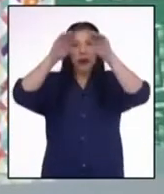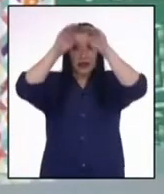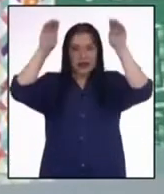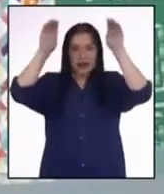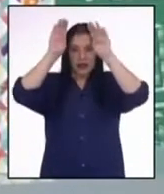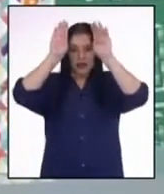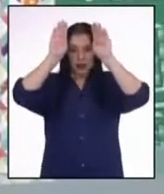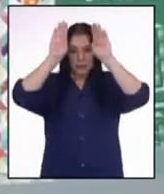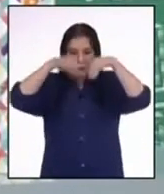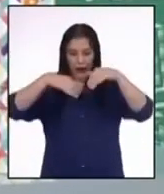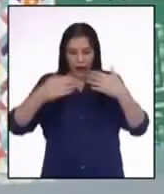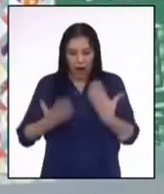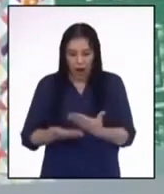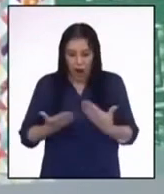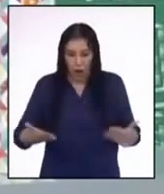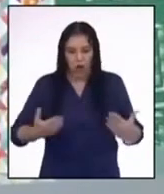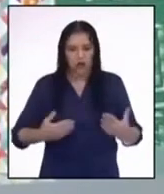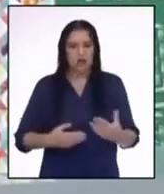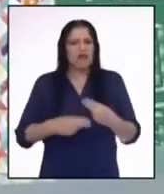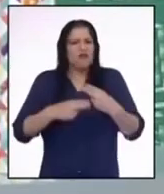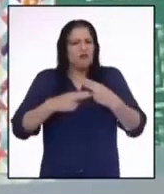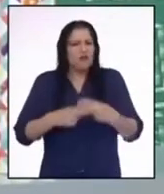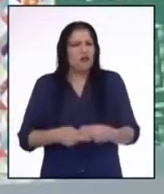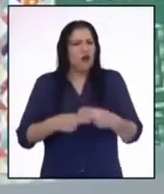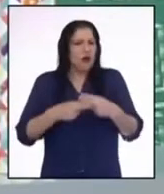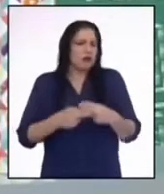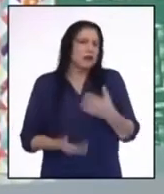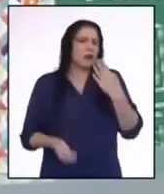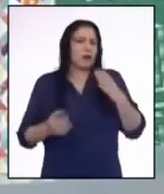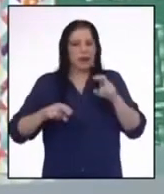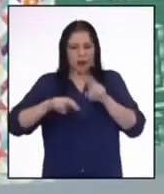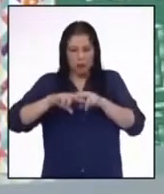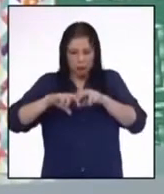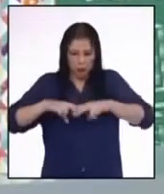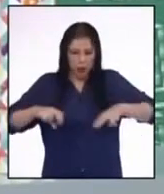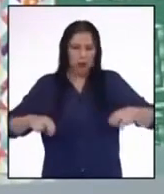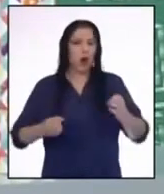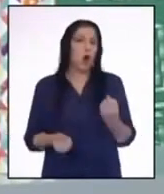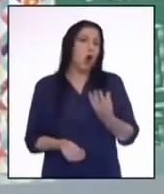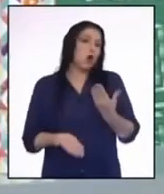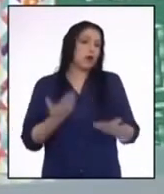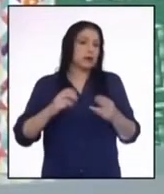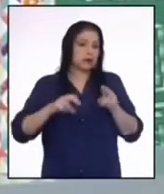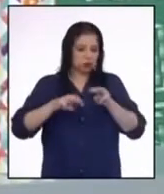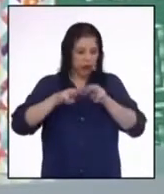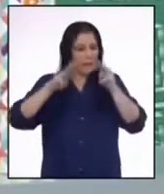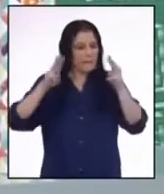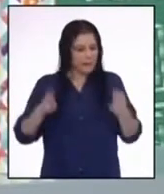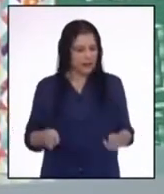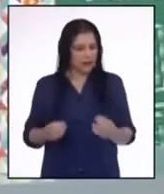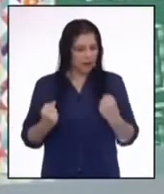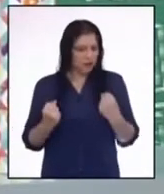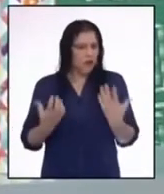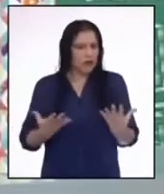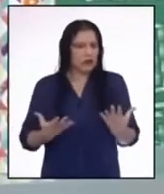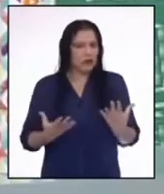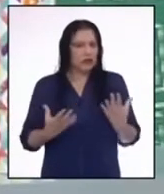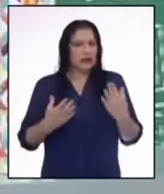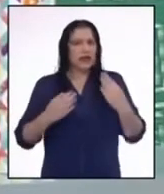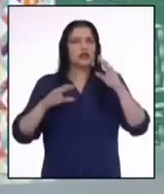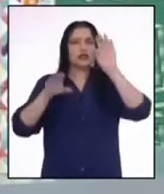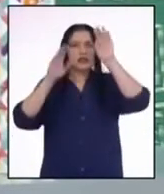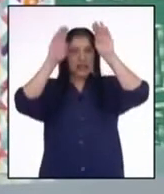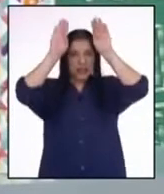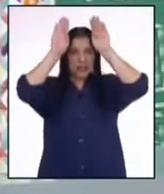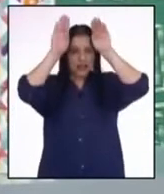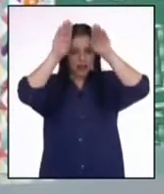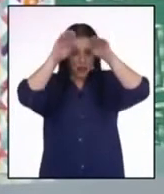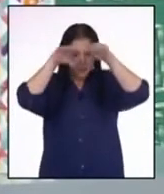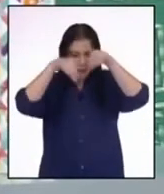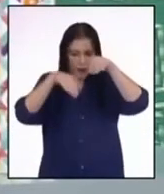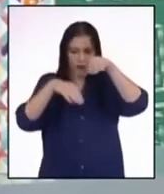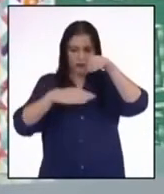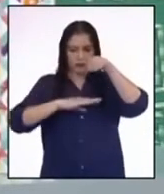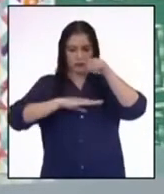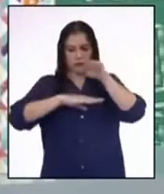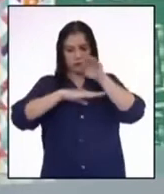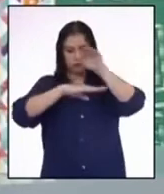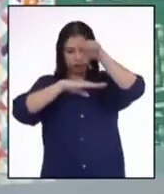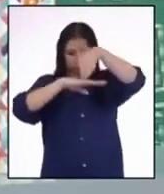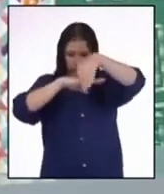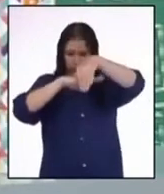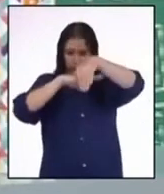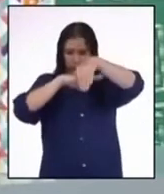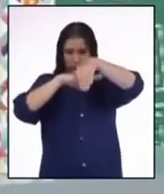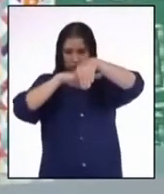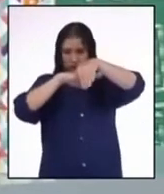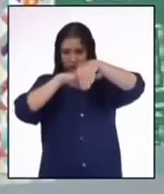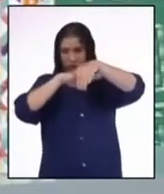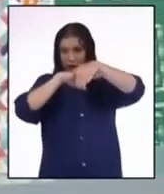caerá también sobre objetos fuertes y pesados como un mueble resistente o una mesa. Eso hace que el techo termine inclinado, porque por un extremo ese objeto lo